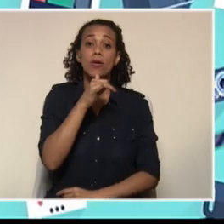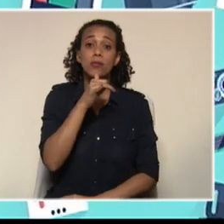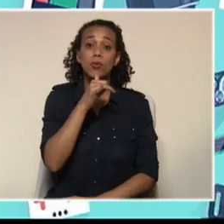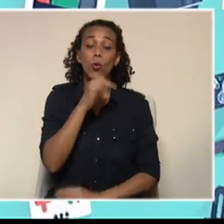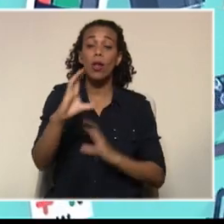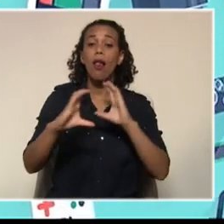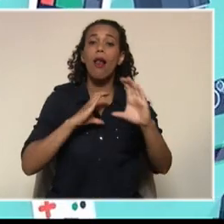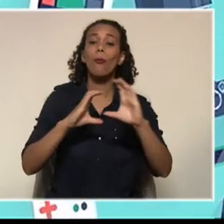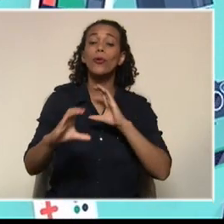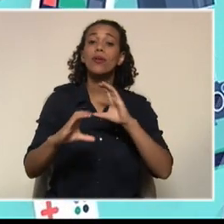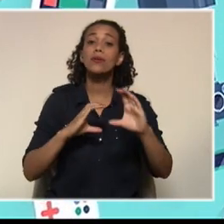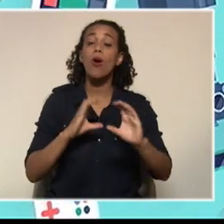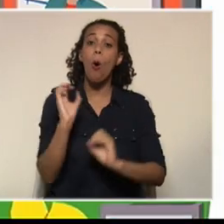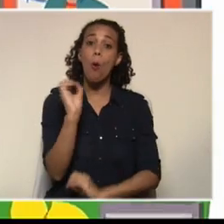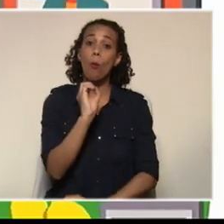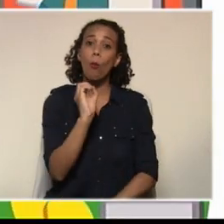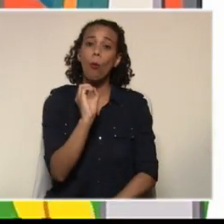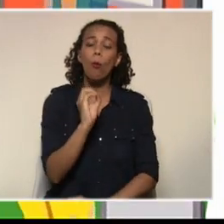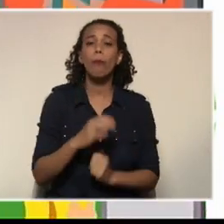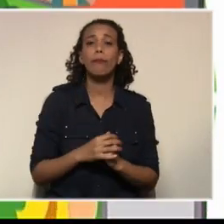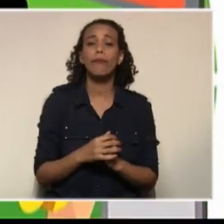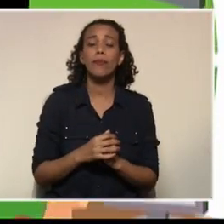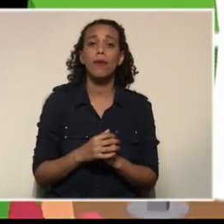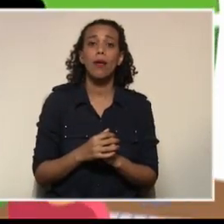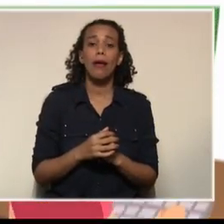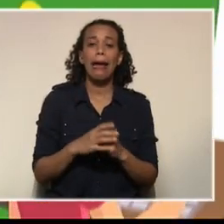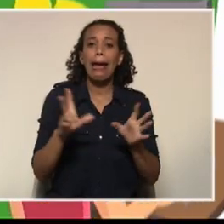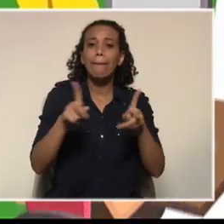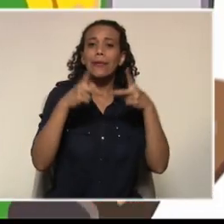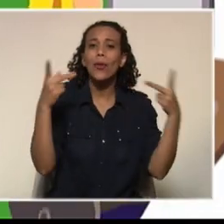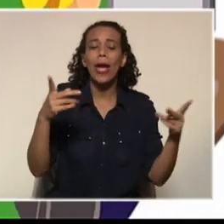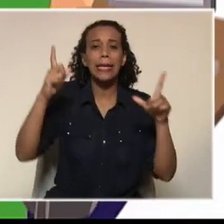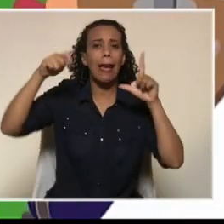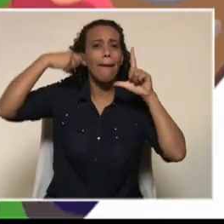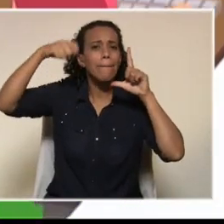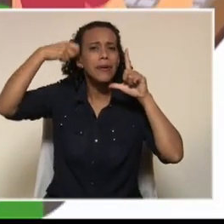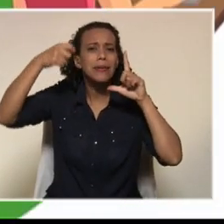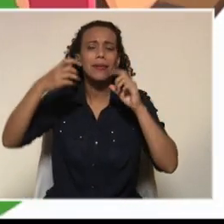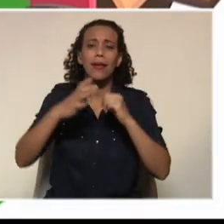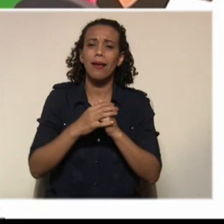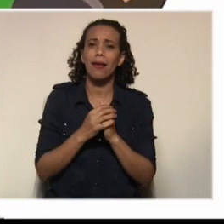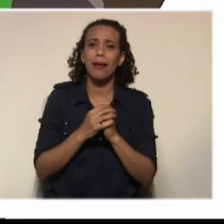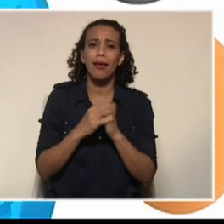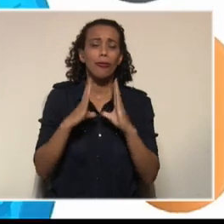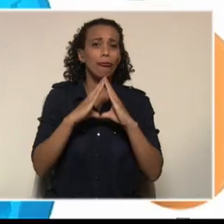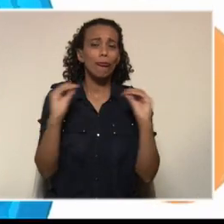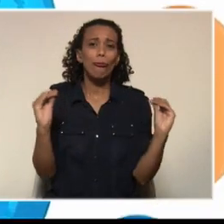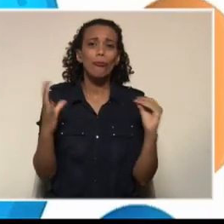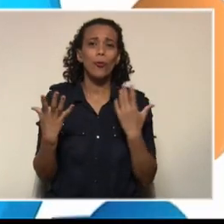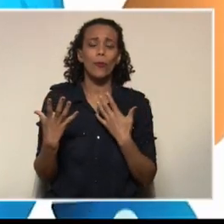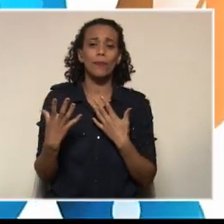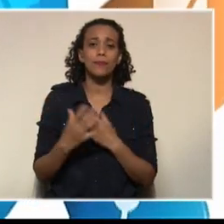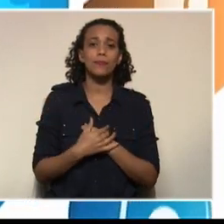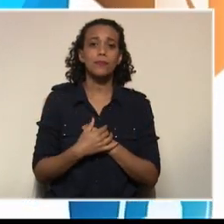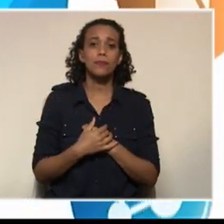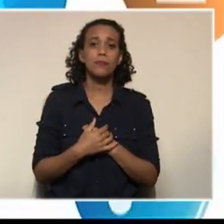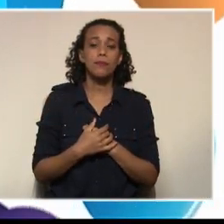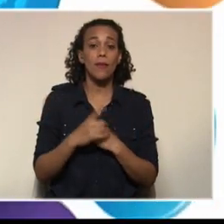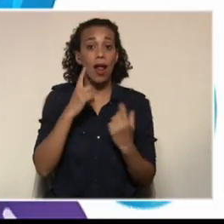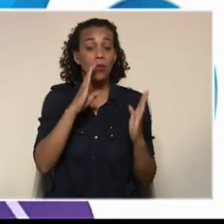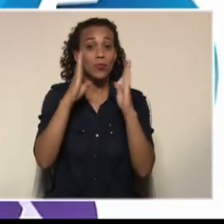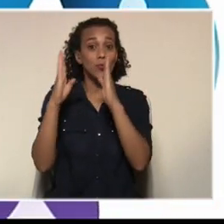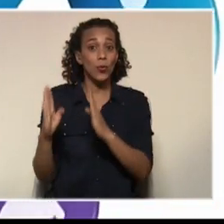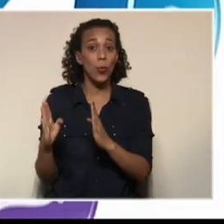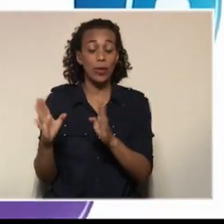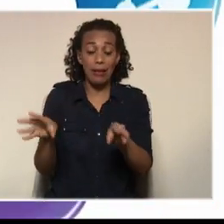la comunicación, y todo lo que son textos, videos y todo lo que se relaciona con la web. En el